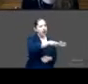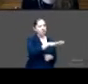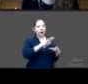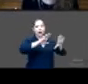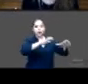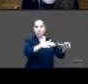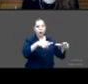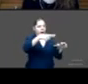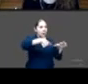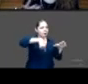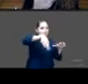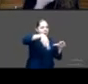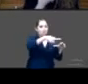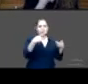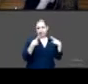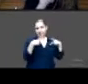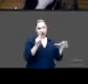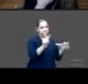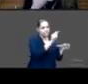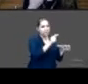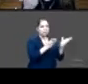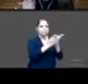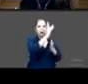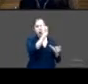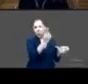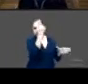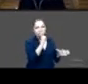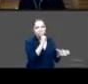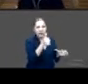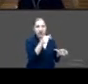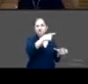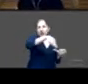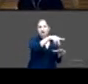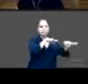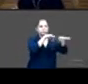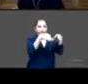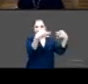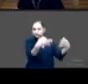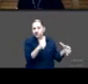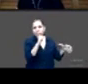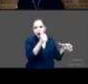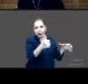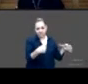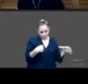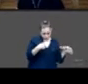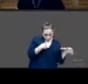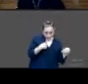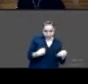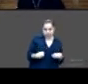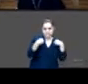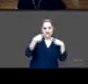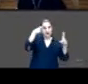acceso a la universidad, nadie tiene acceso a un empleo digno, por lo tanto, la construcción de mi plan de vida va a ser otro.